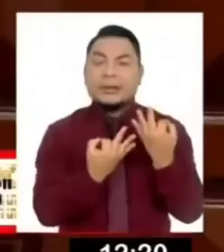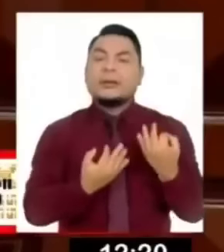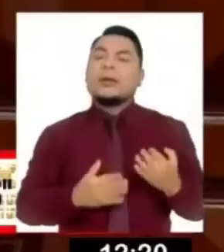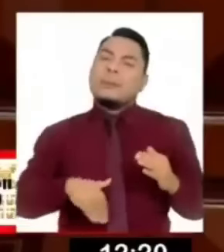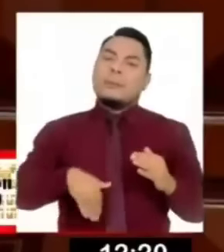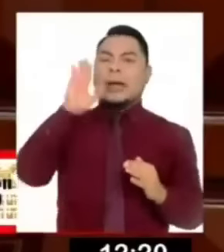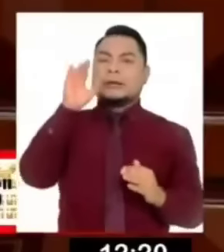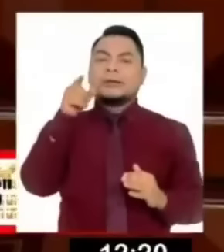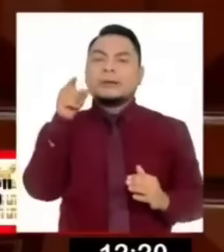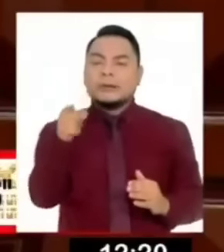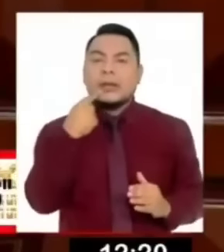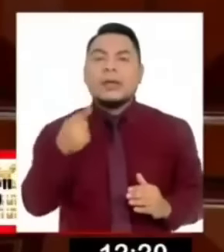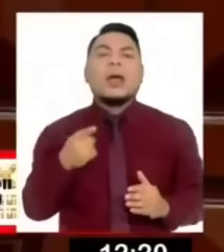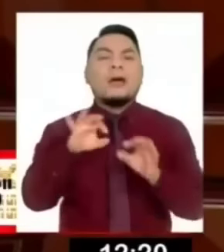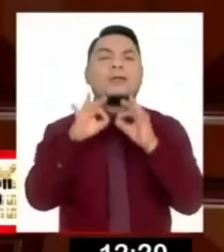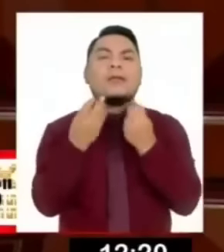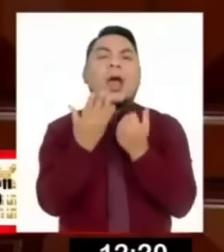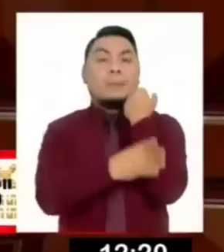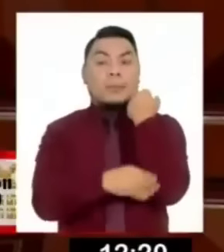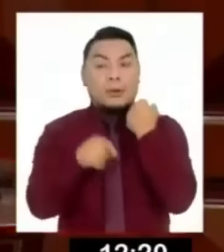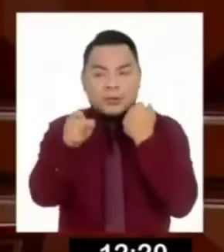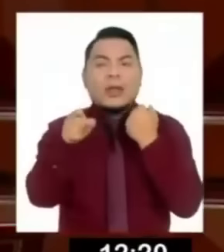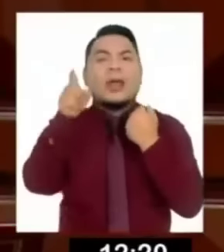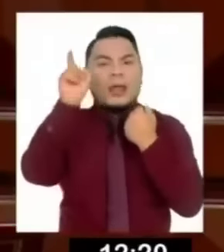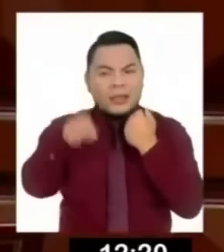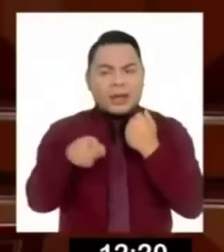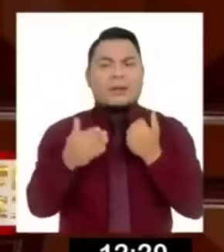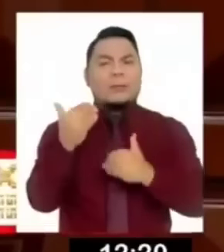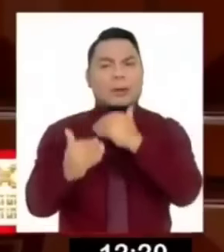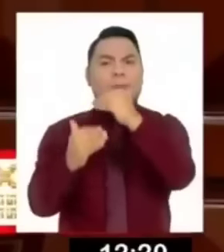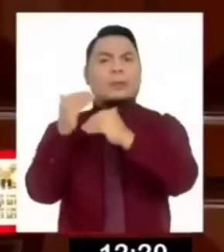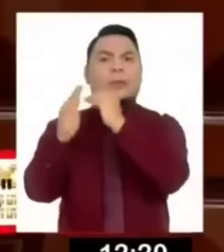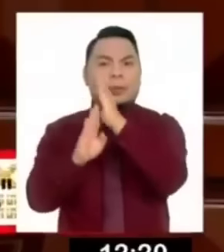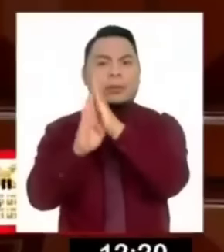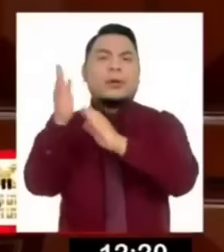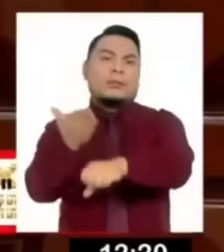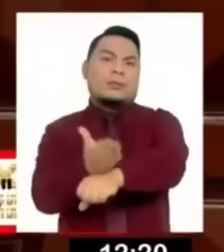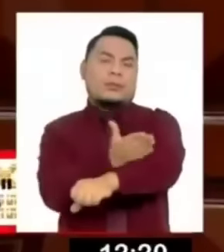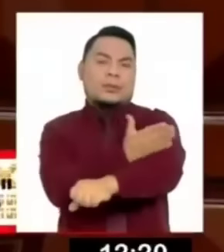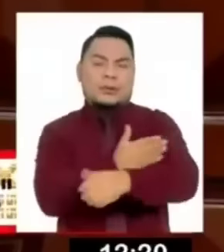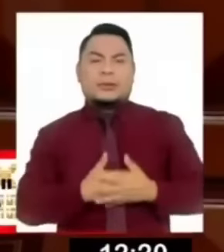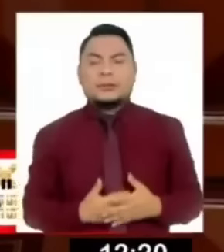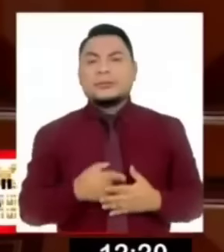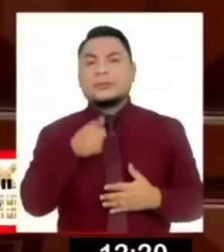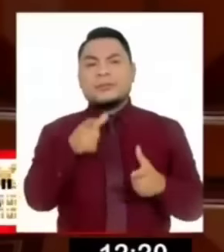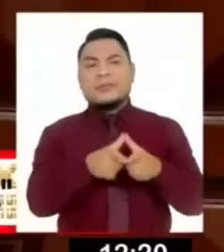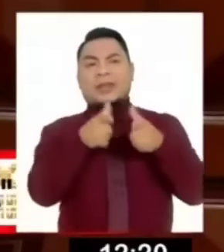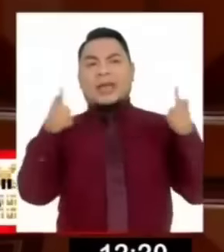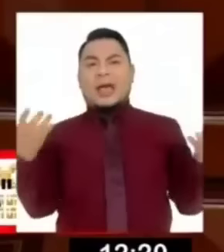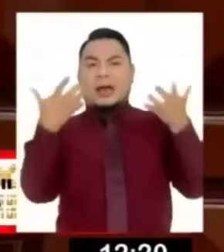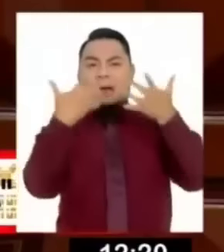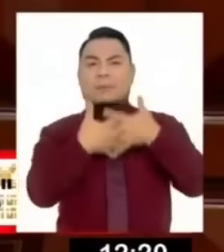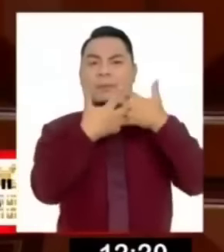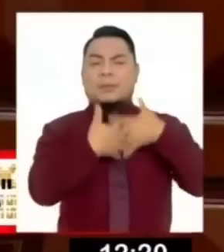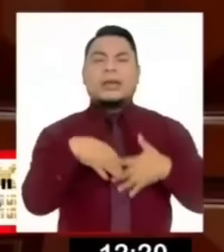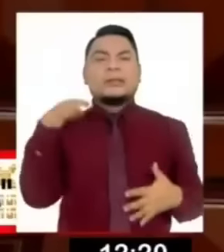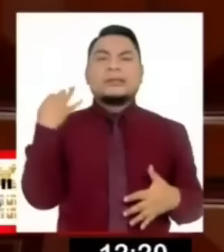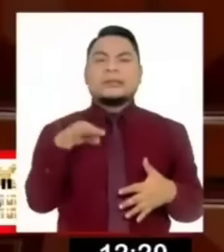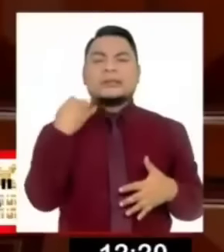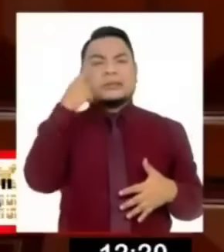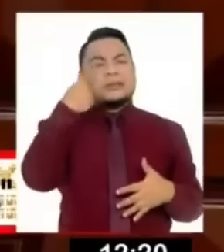todo las de menores ingresos, sean más estables y prósperos. Que las grandes empresas no estafen